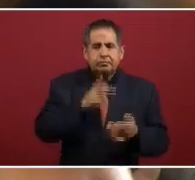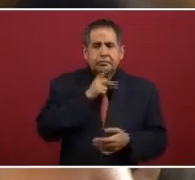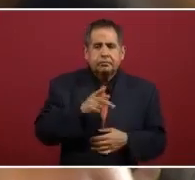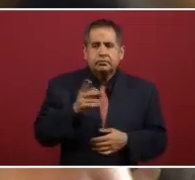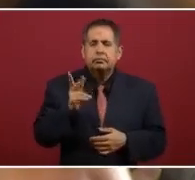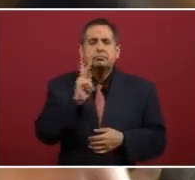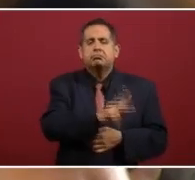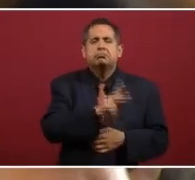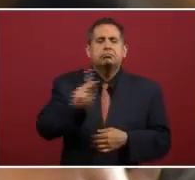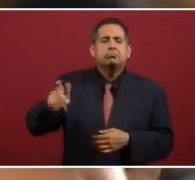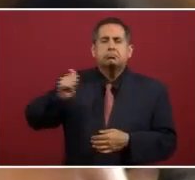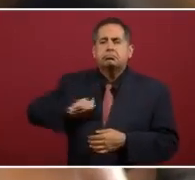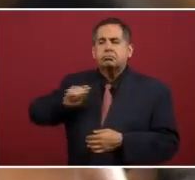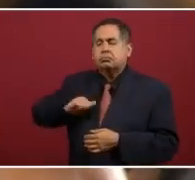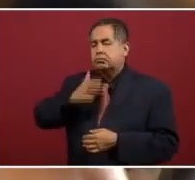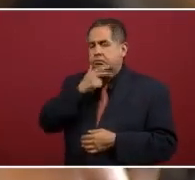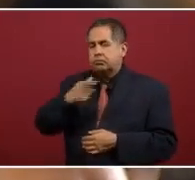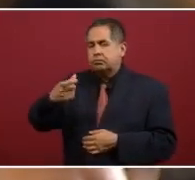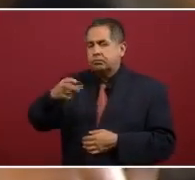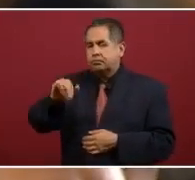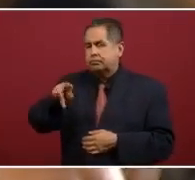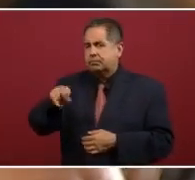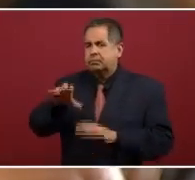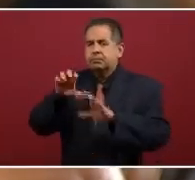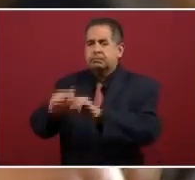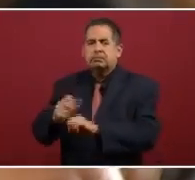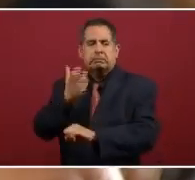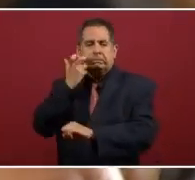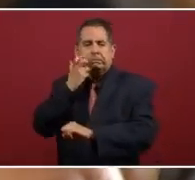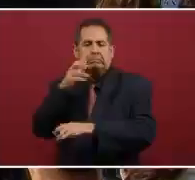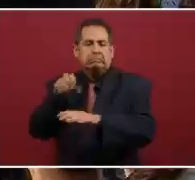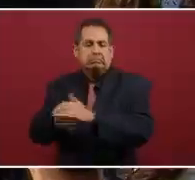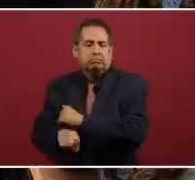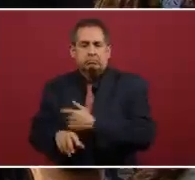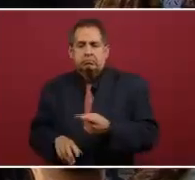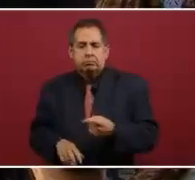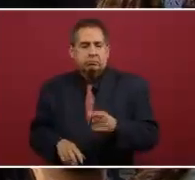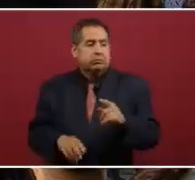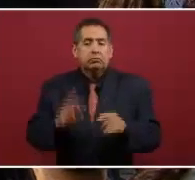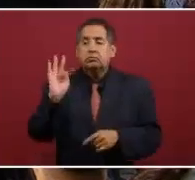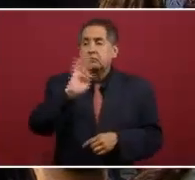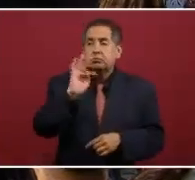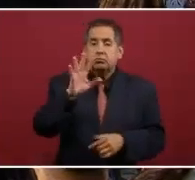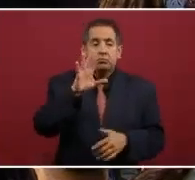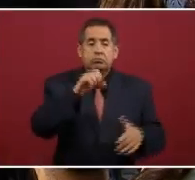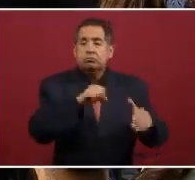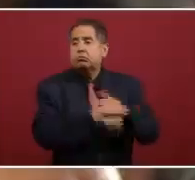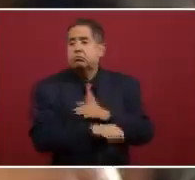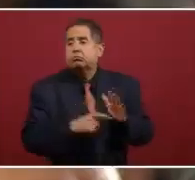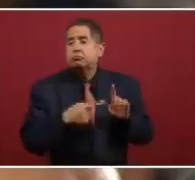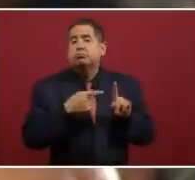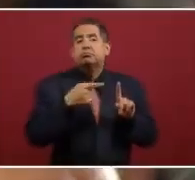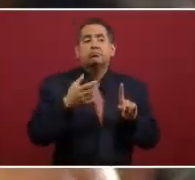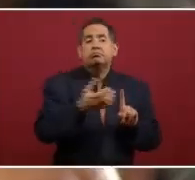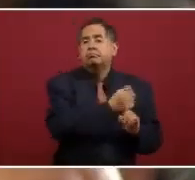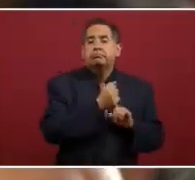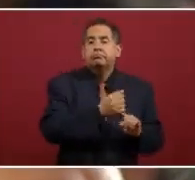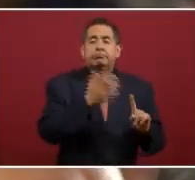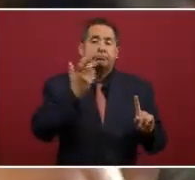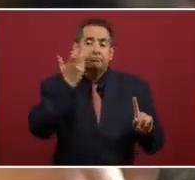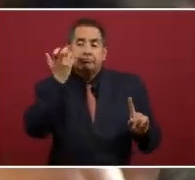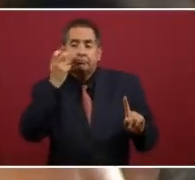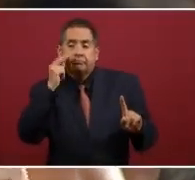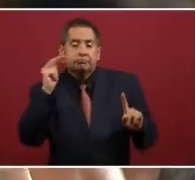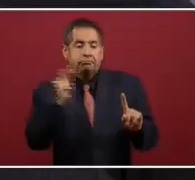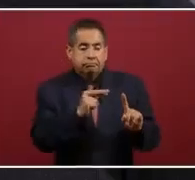y por otro lado también se extrañan de que el único pez gordo que se está persiguiendo del sexenio pasado es precisamente el que